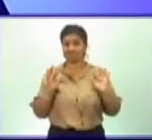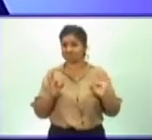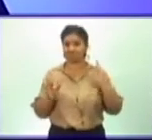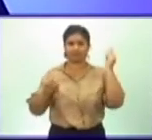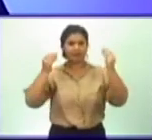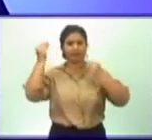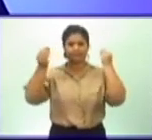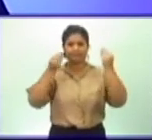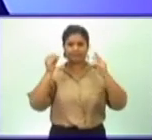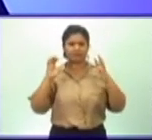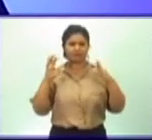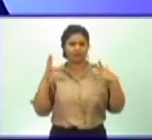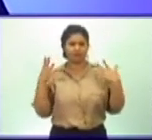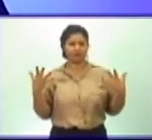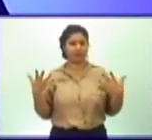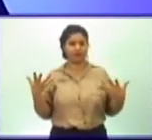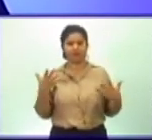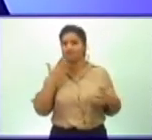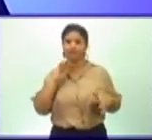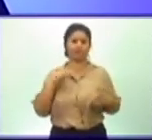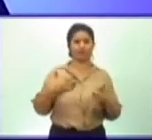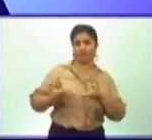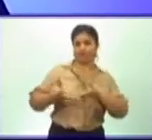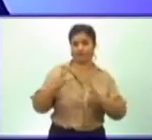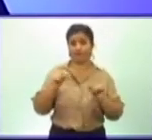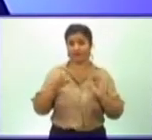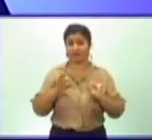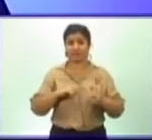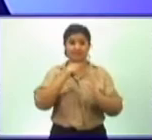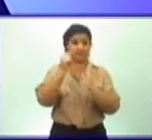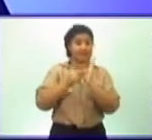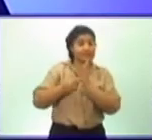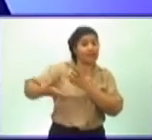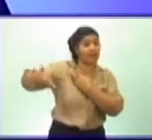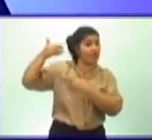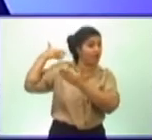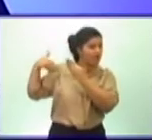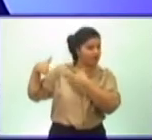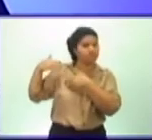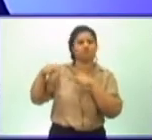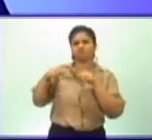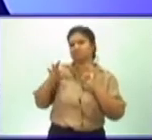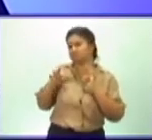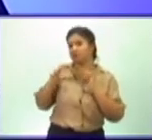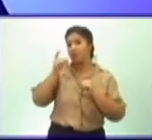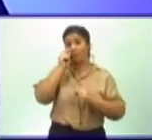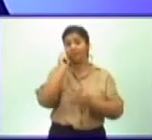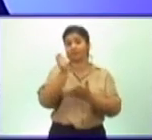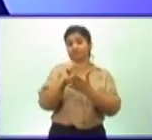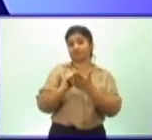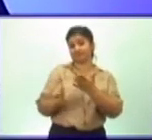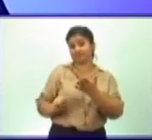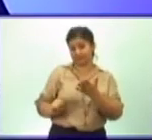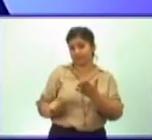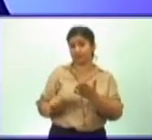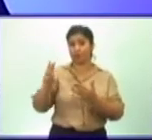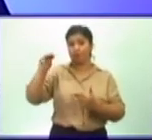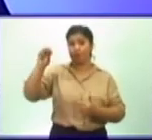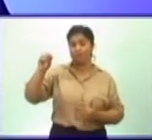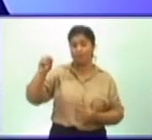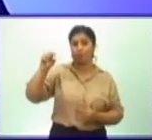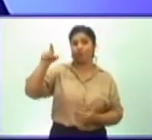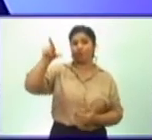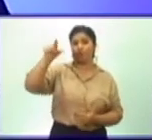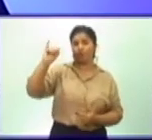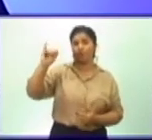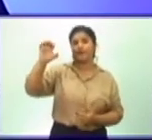de un pensamiento reaccionario, un pensamiento feudal, y que Molière, por eso, es que en nombre